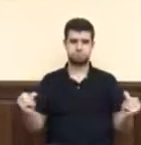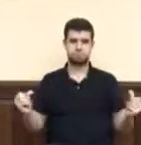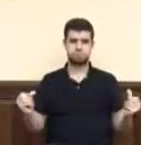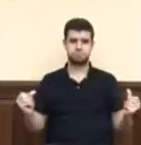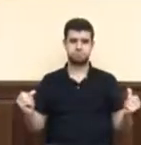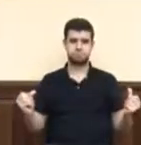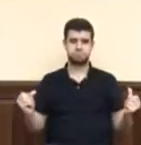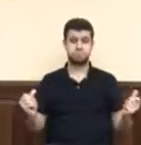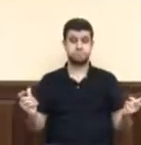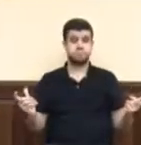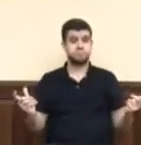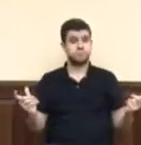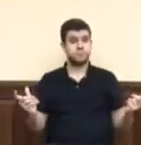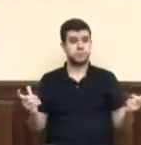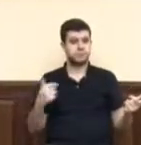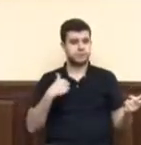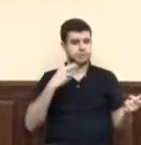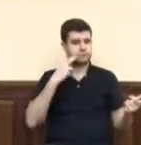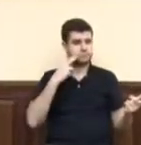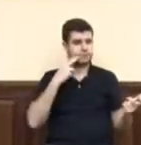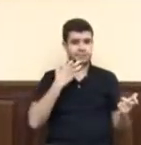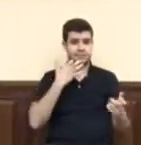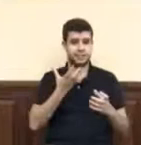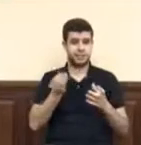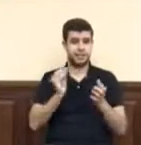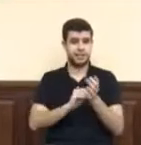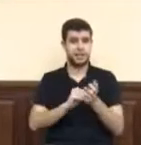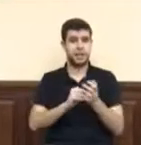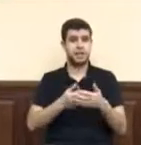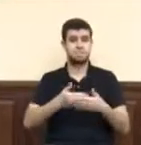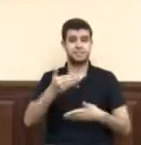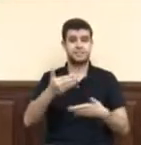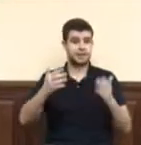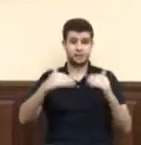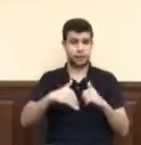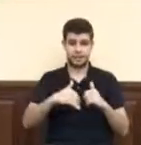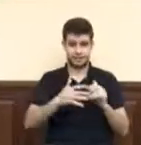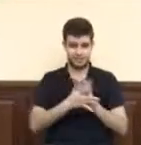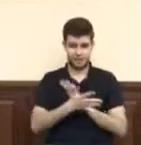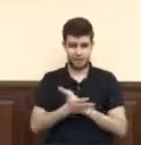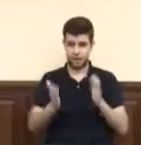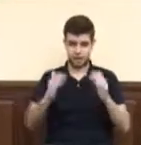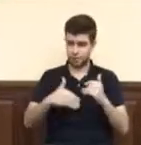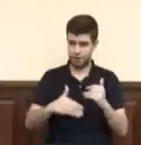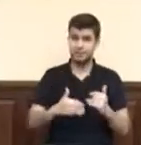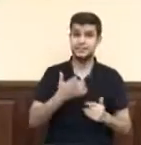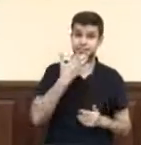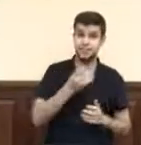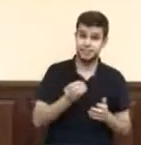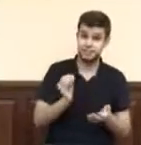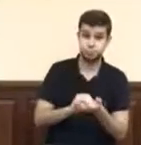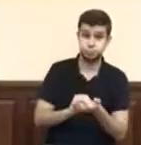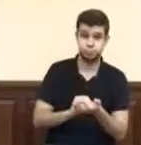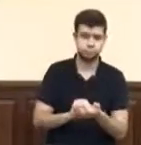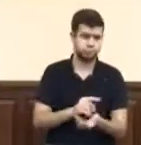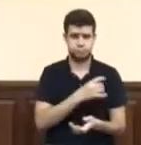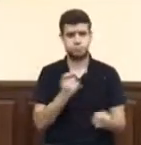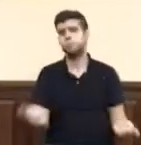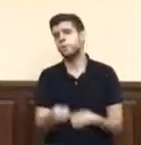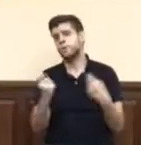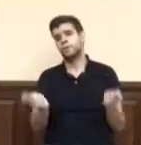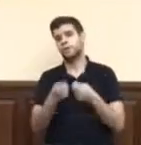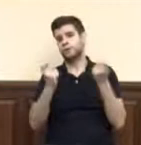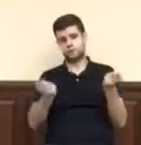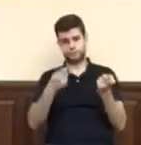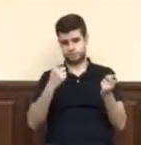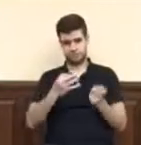yo mucho me temo que cuando no se anuncia a la prensa es porque no se ha hecho nada, porque si no lo hubieran sacado, escopetaos.